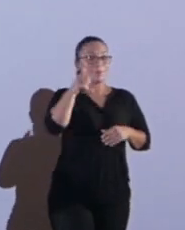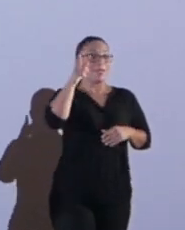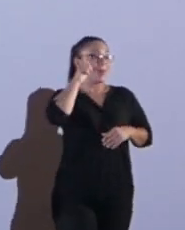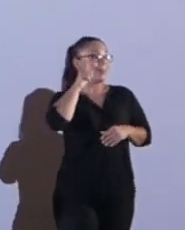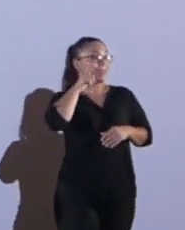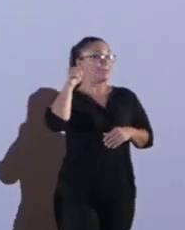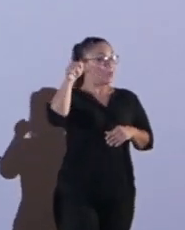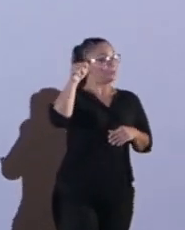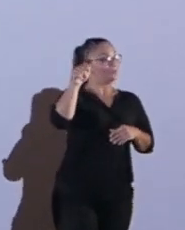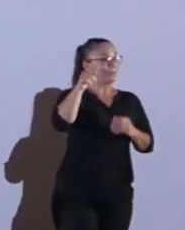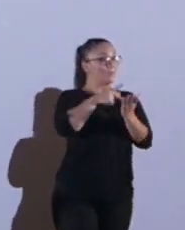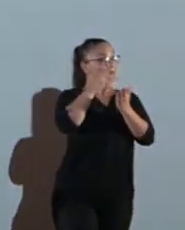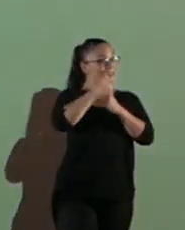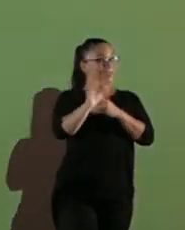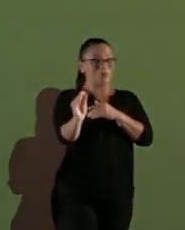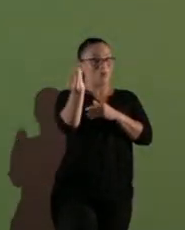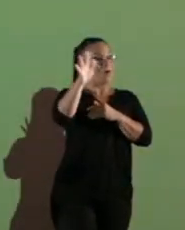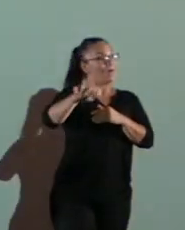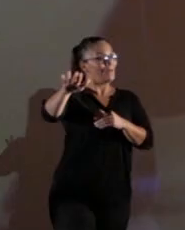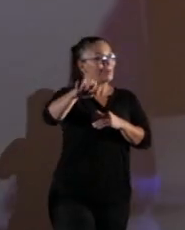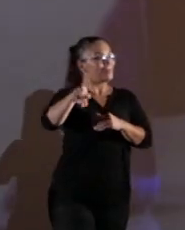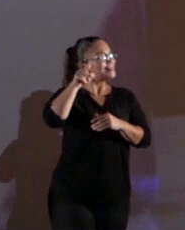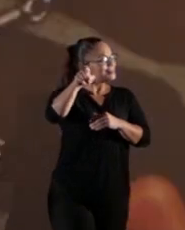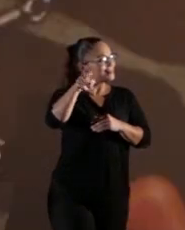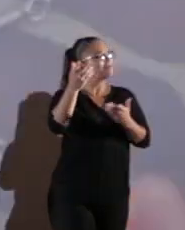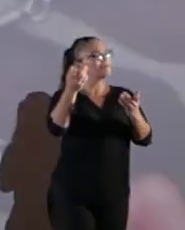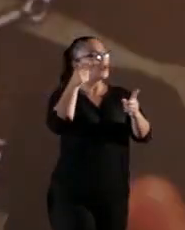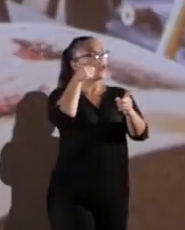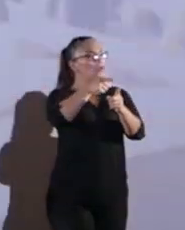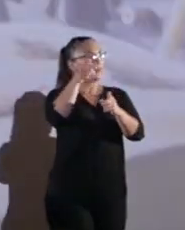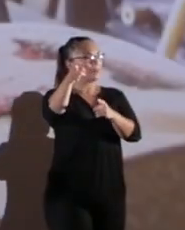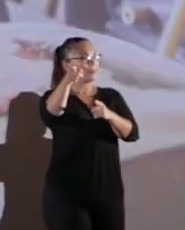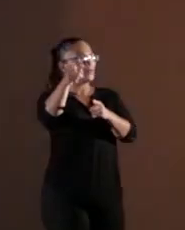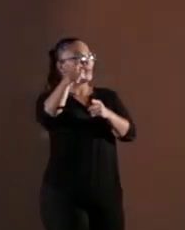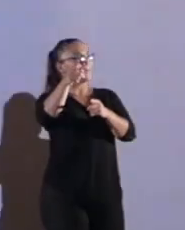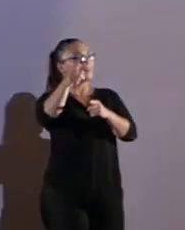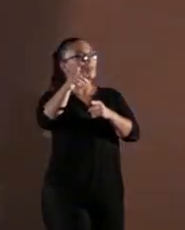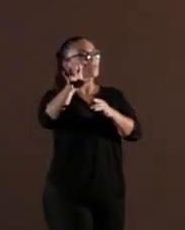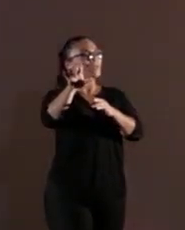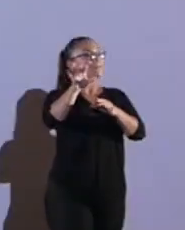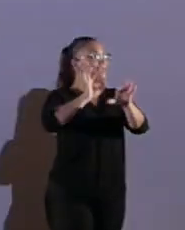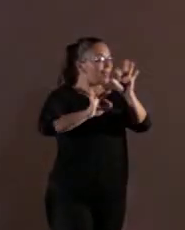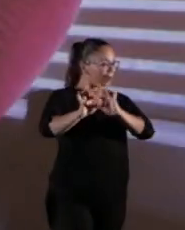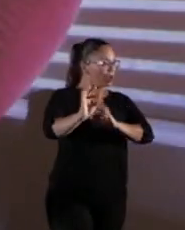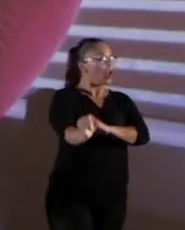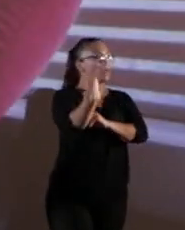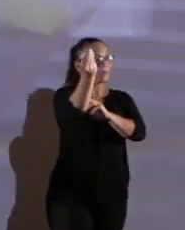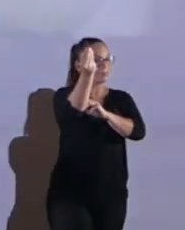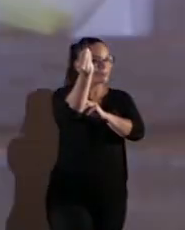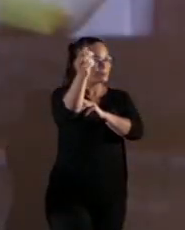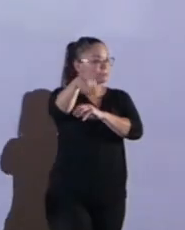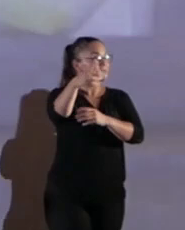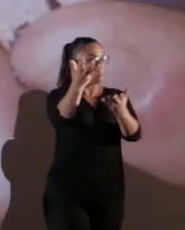que se llama tallas historias juveniles cuya propuesta es invitar jóvenes que